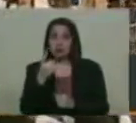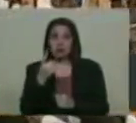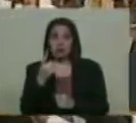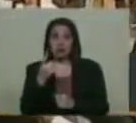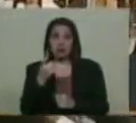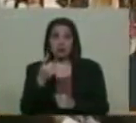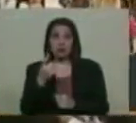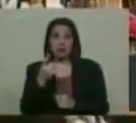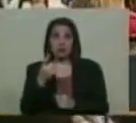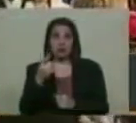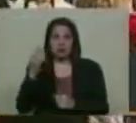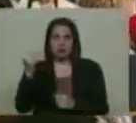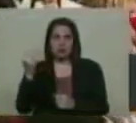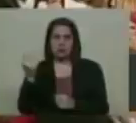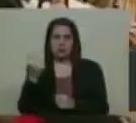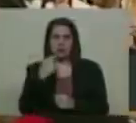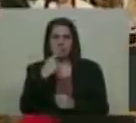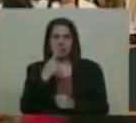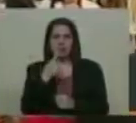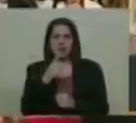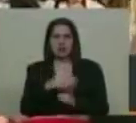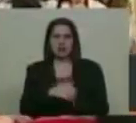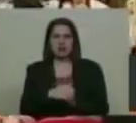tómeme aquí, ven acá. Voy a dirigirlas ahora yo.